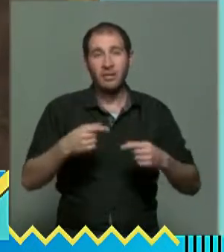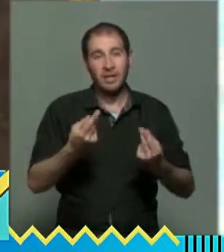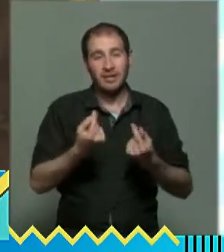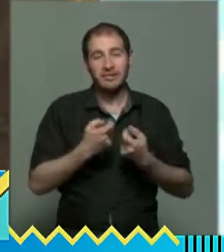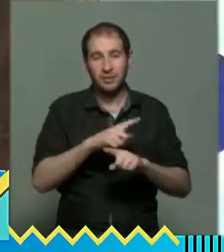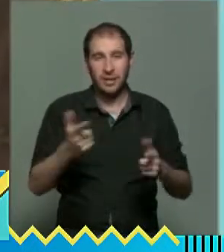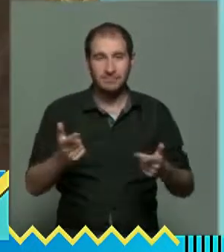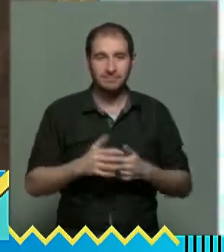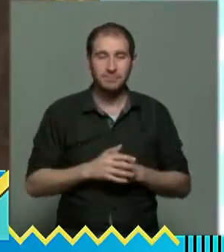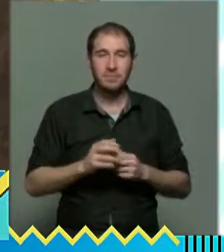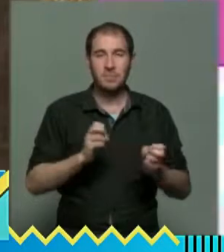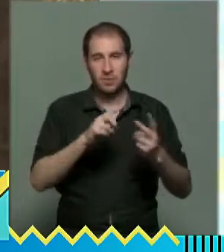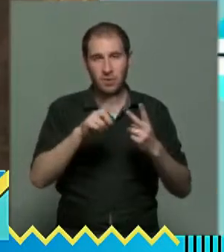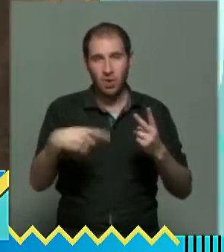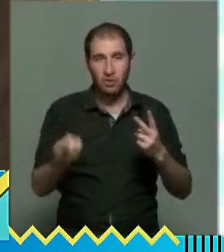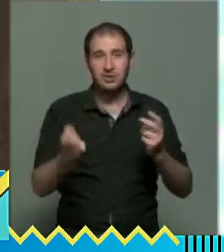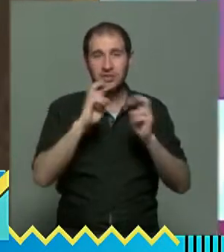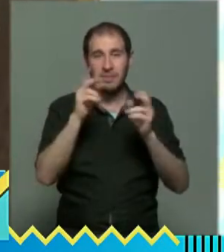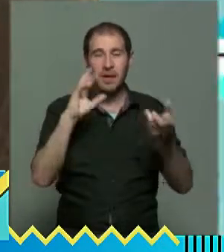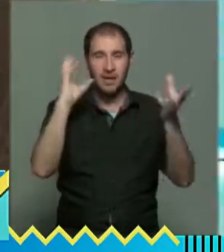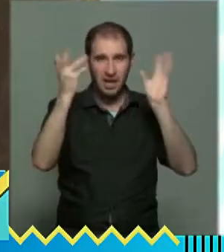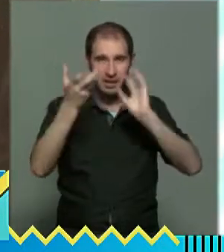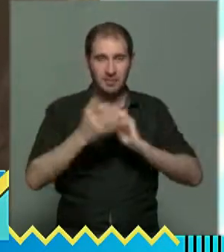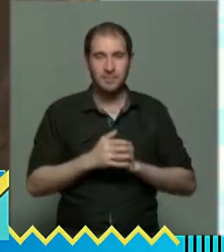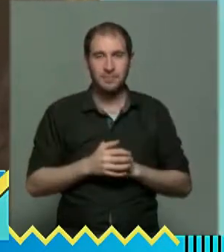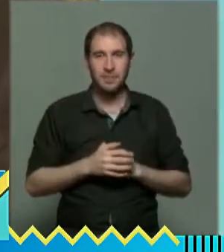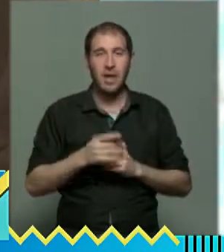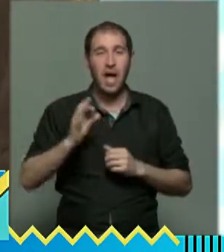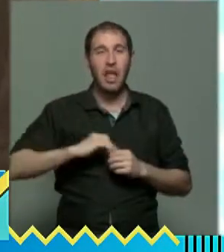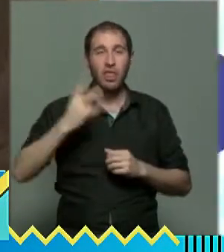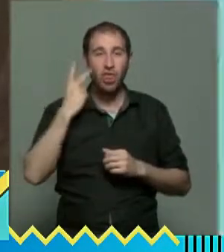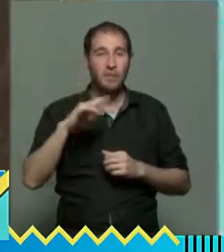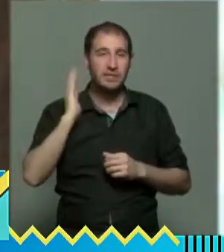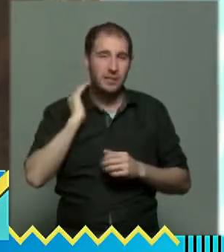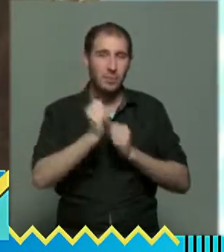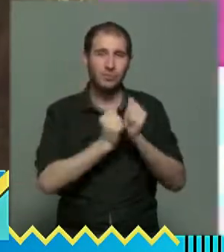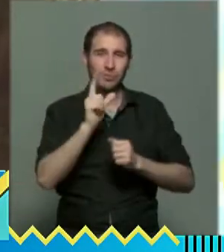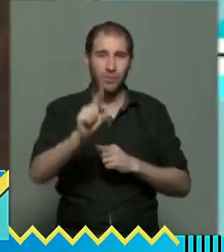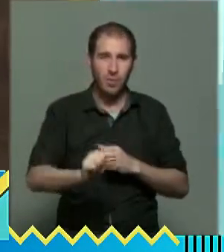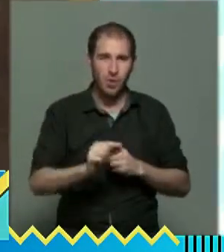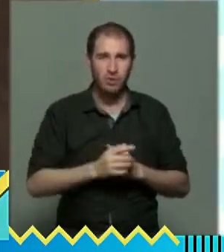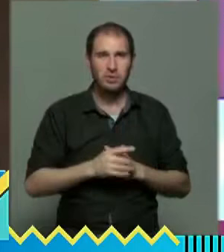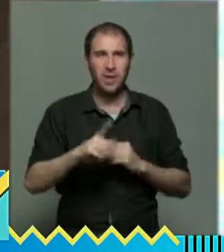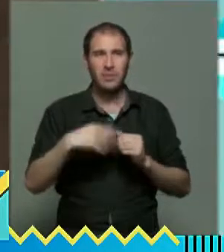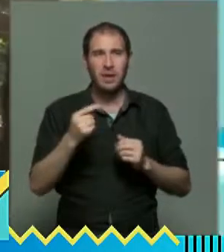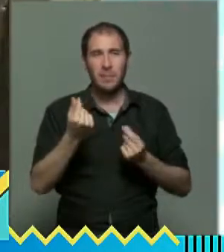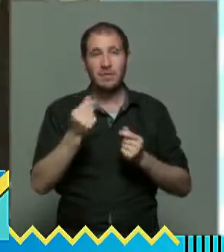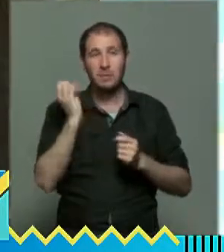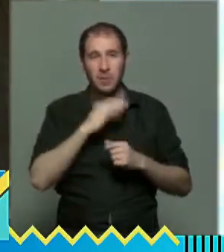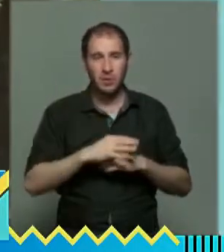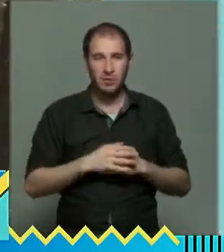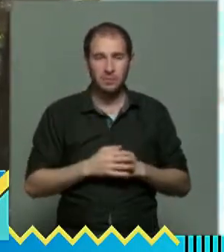falta. Y el otro fue el factor climático, entonces tenemos un 2016 con baja producción y eso produce una mejora de